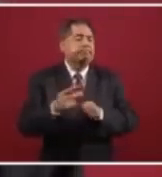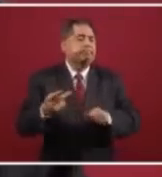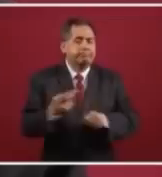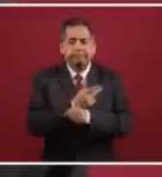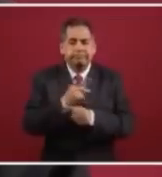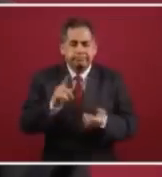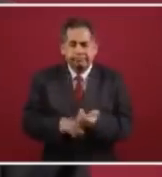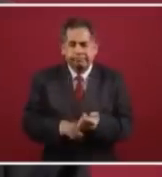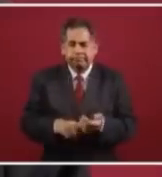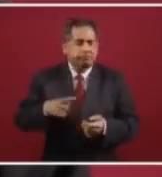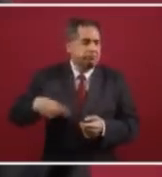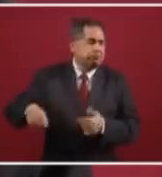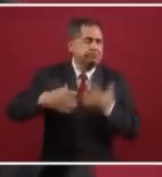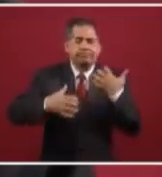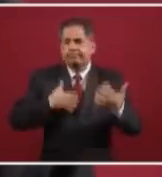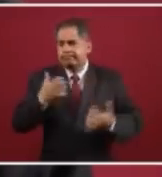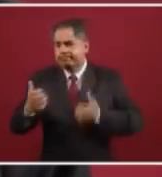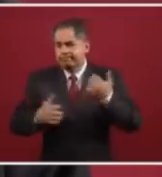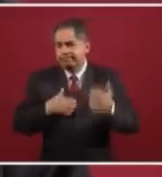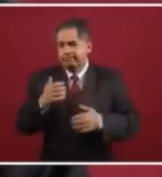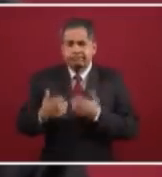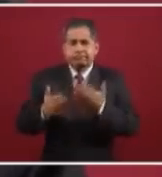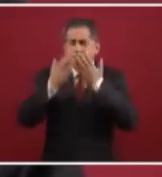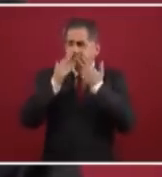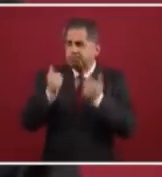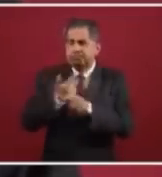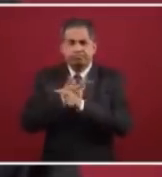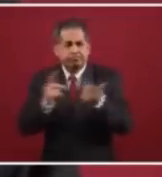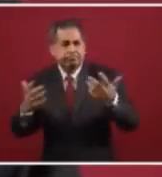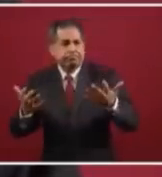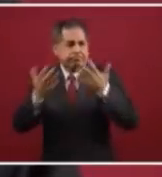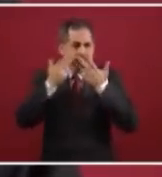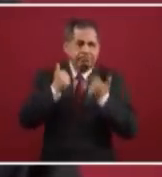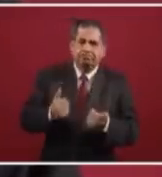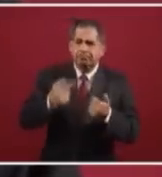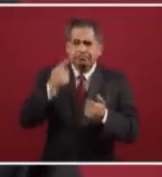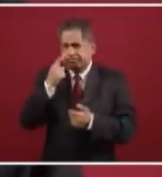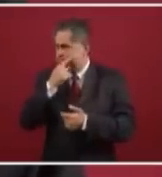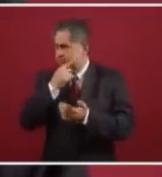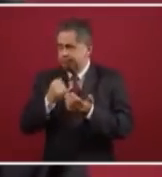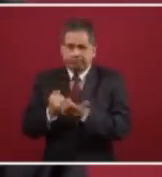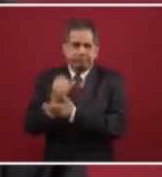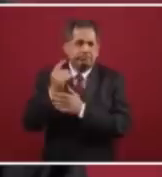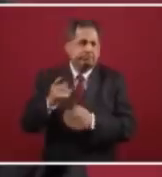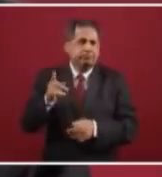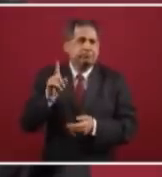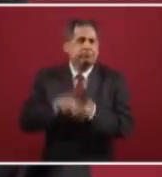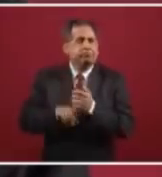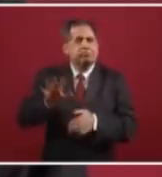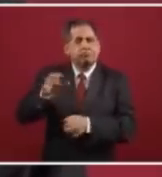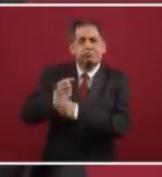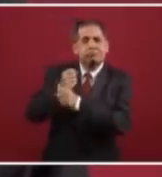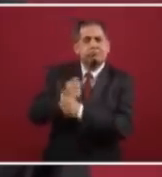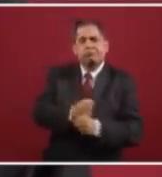una gran inconformidad por la falta de libertades, por la esclavitud,